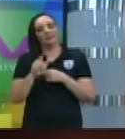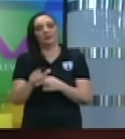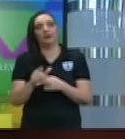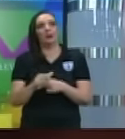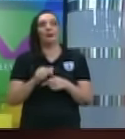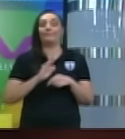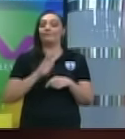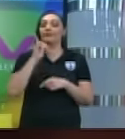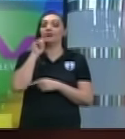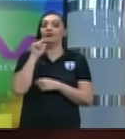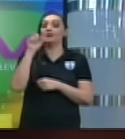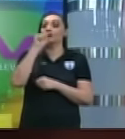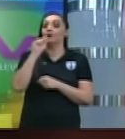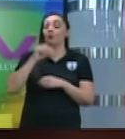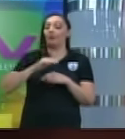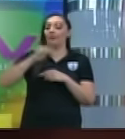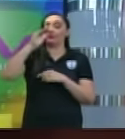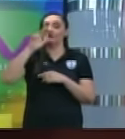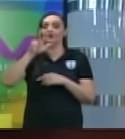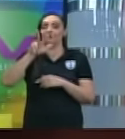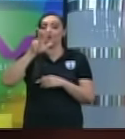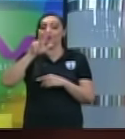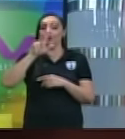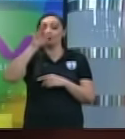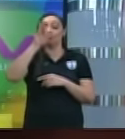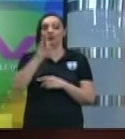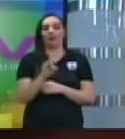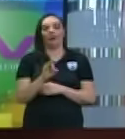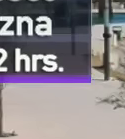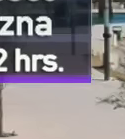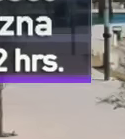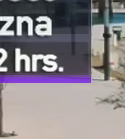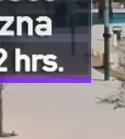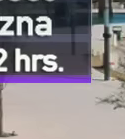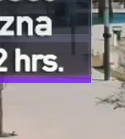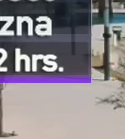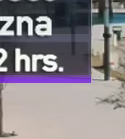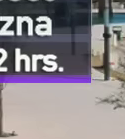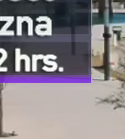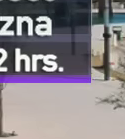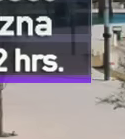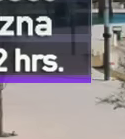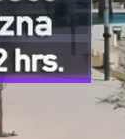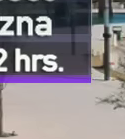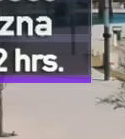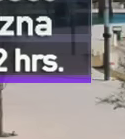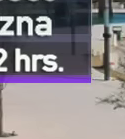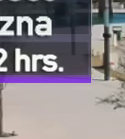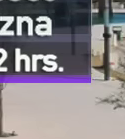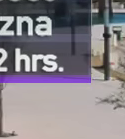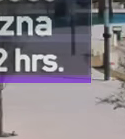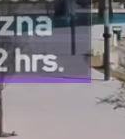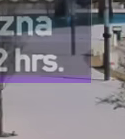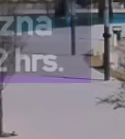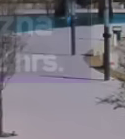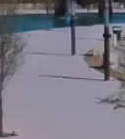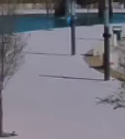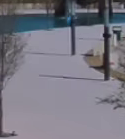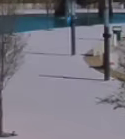máxima mañana sábado, se la anticipo ya, 18 grados, nublado y fresco con condición de lluvia o llovizna. Por la tarde esperamos